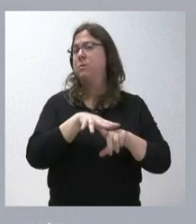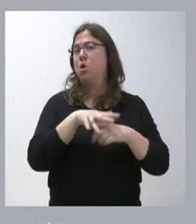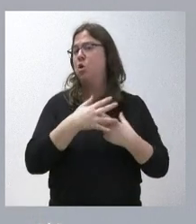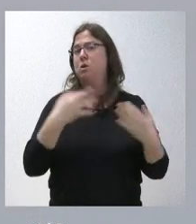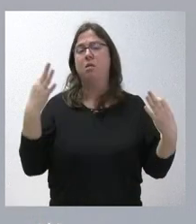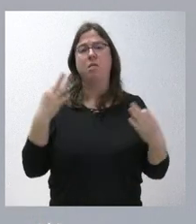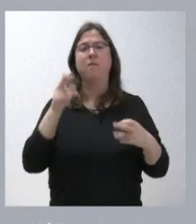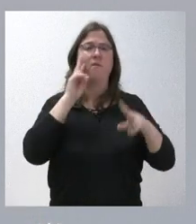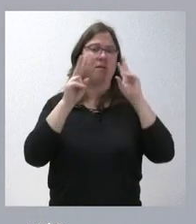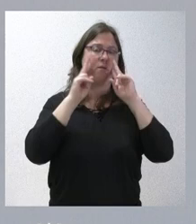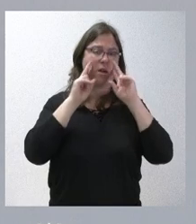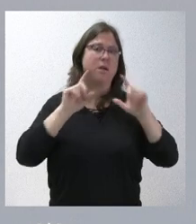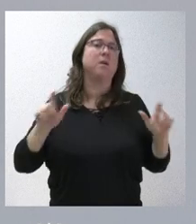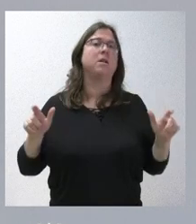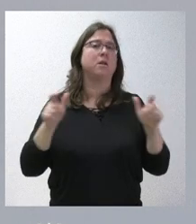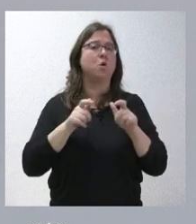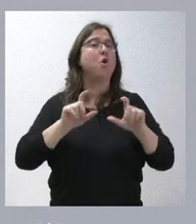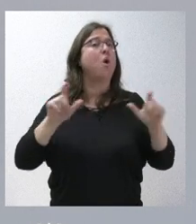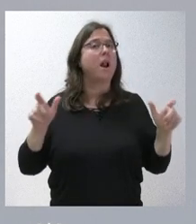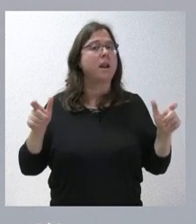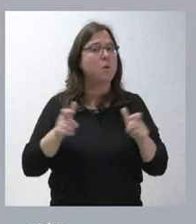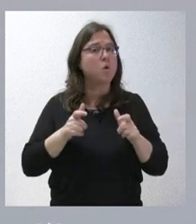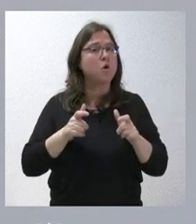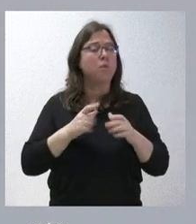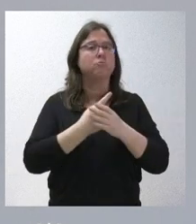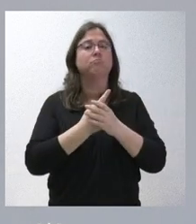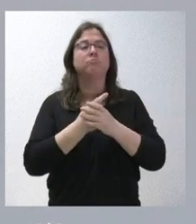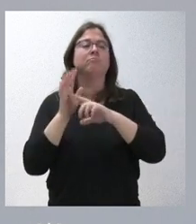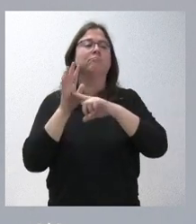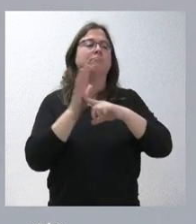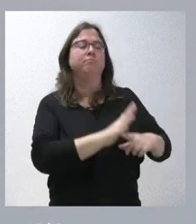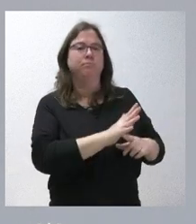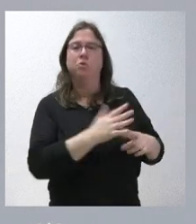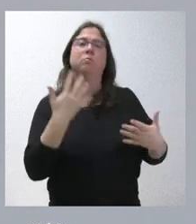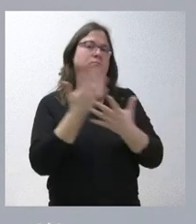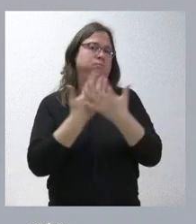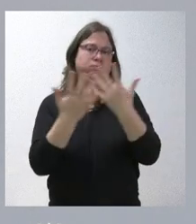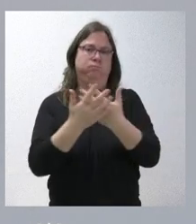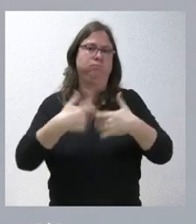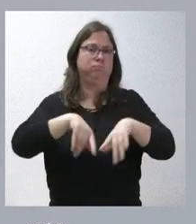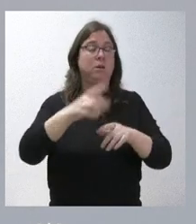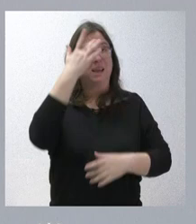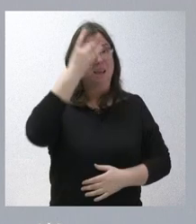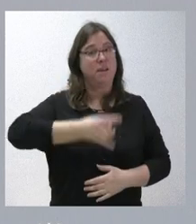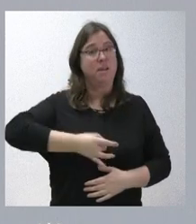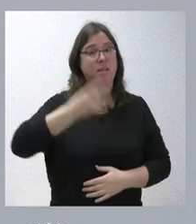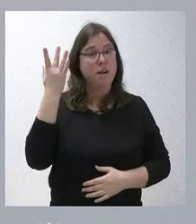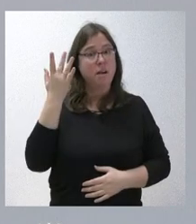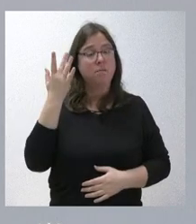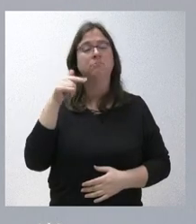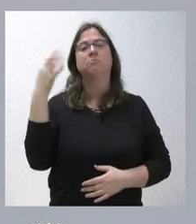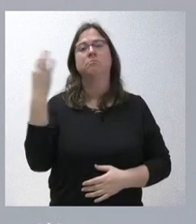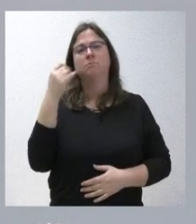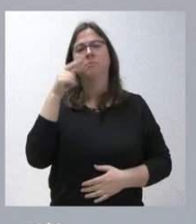ver esta reunión es un una reunión que no puede ser en ningún caso excluyente y por tanto cualquier idea que surja de allí en todo caso tiene que ser